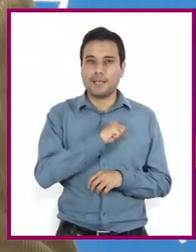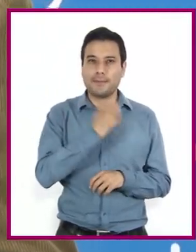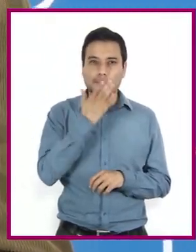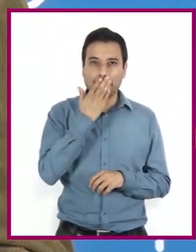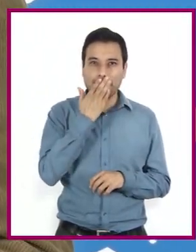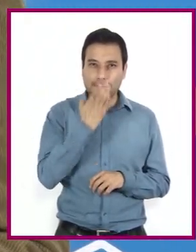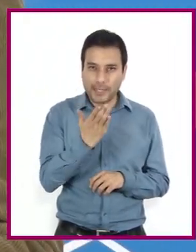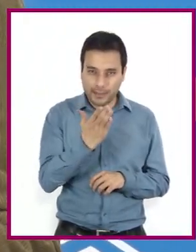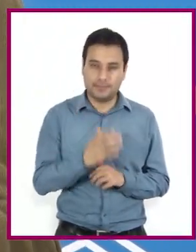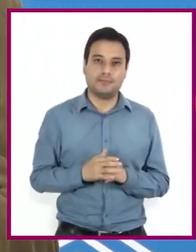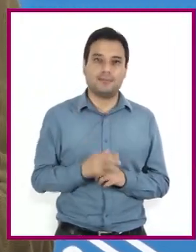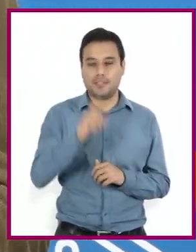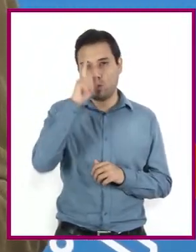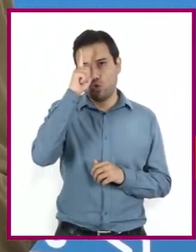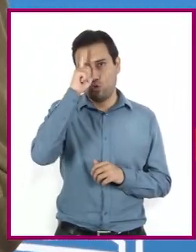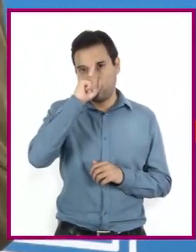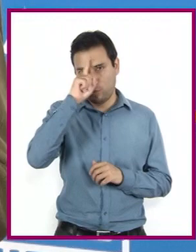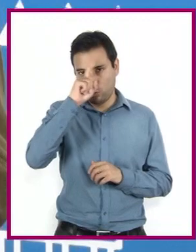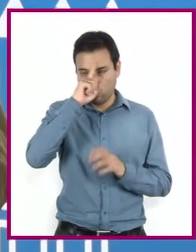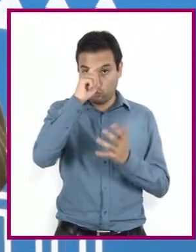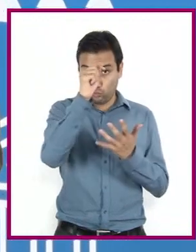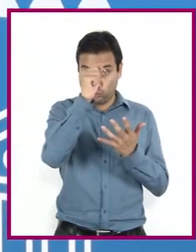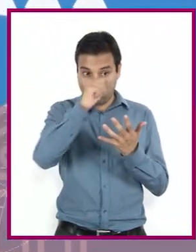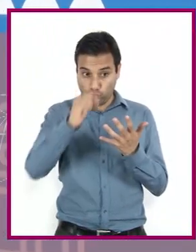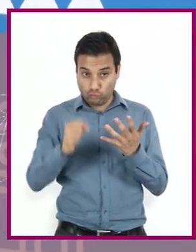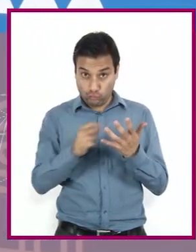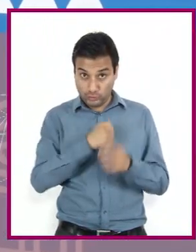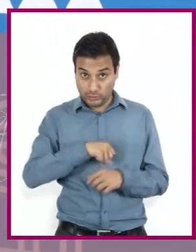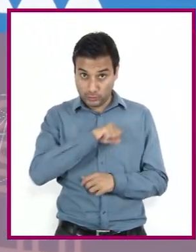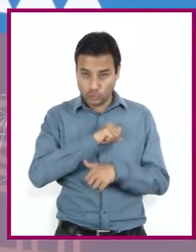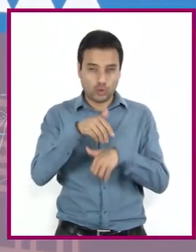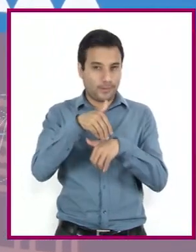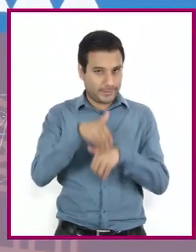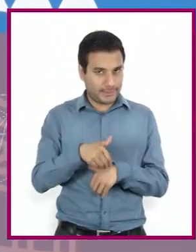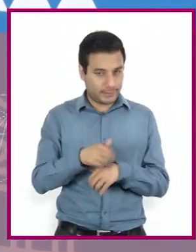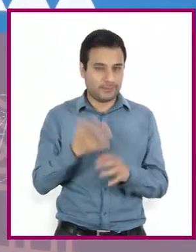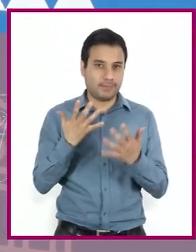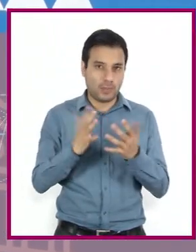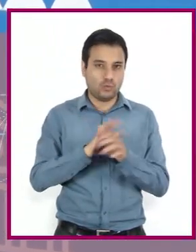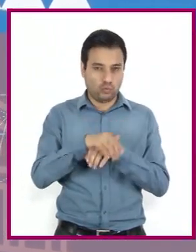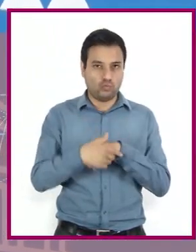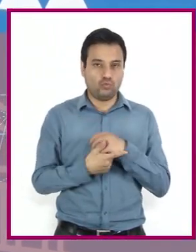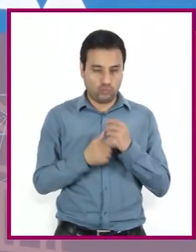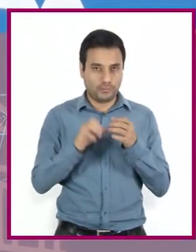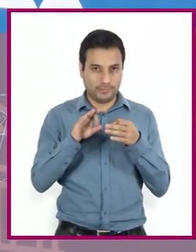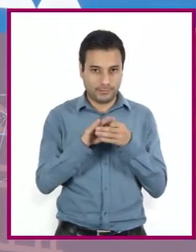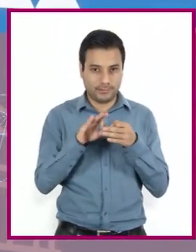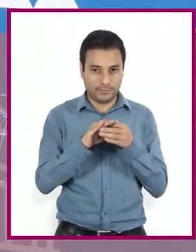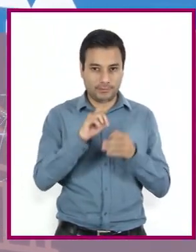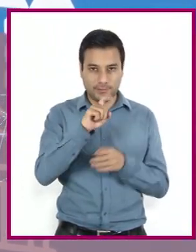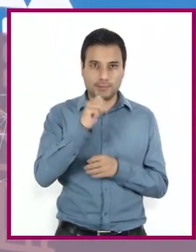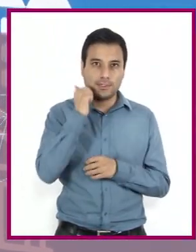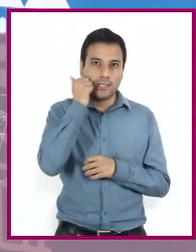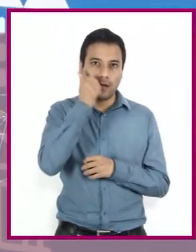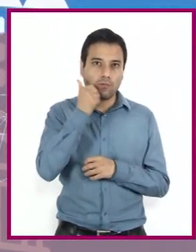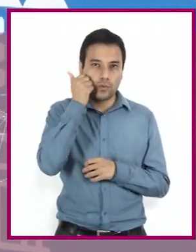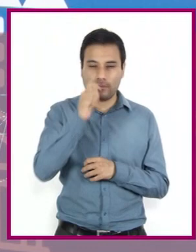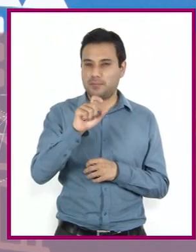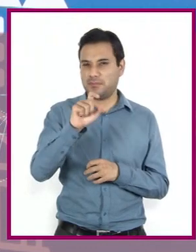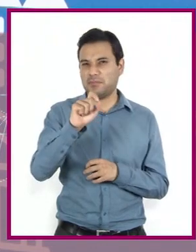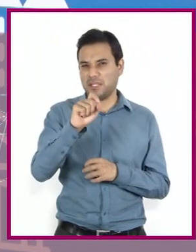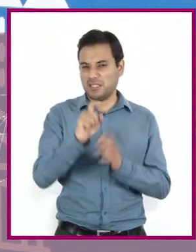de higiene recomendadas por la autoridad sanitaria. Lavarse las manos constantemente con agua y jabón por lo menos